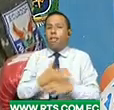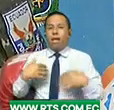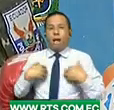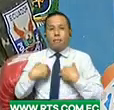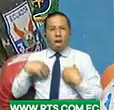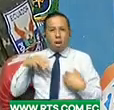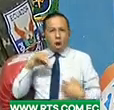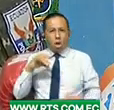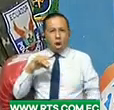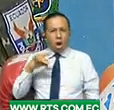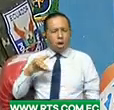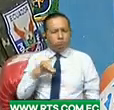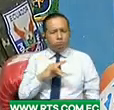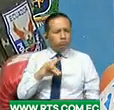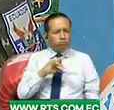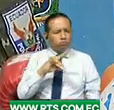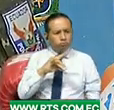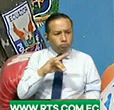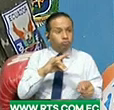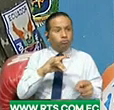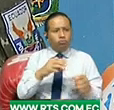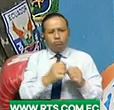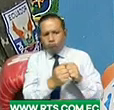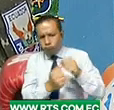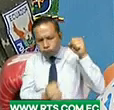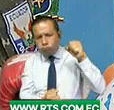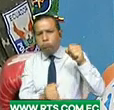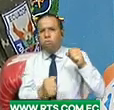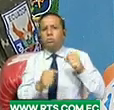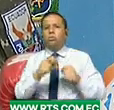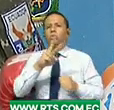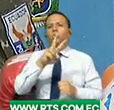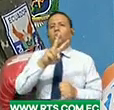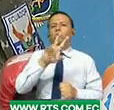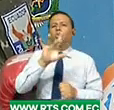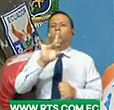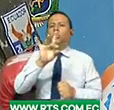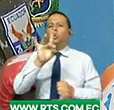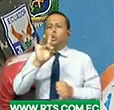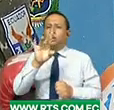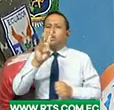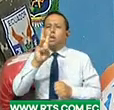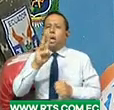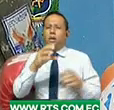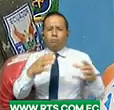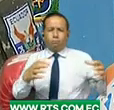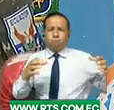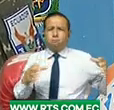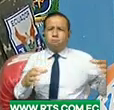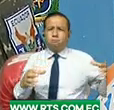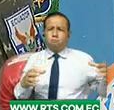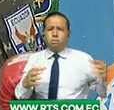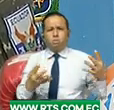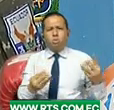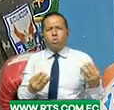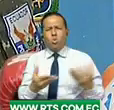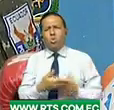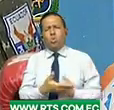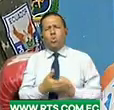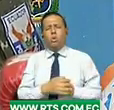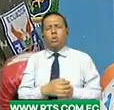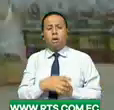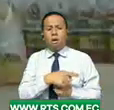en 286 vacas cinco mil setecientos veinte botellas la droga tenía como destino